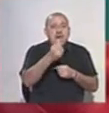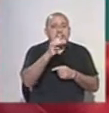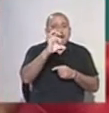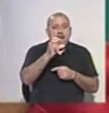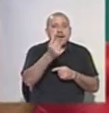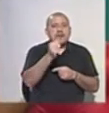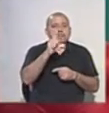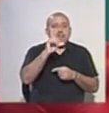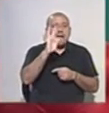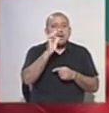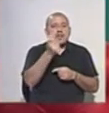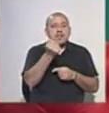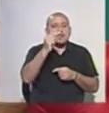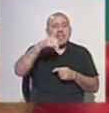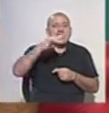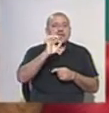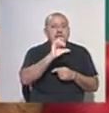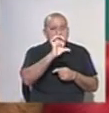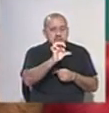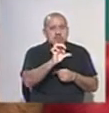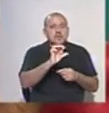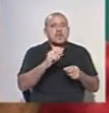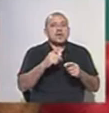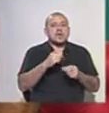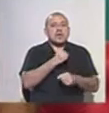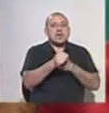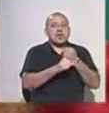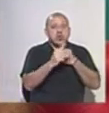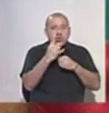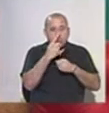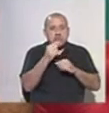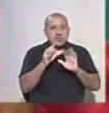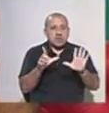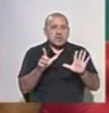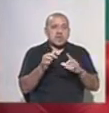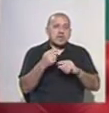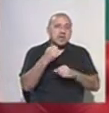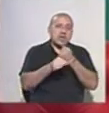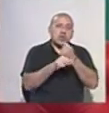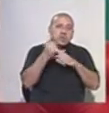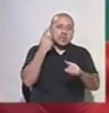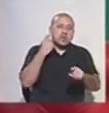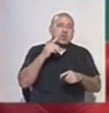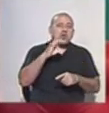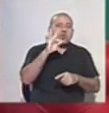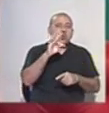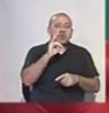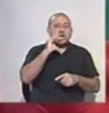fue una cosa más profesional con otra gente. Y el año pasado Timoteo. Y es